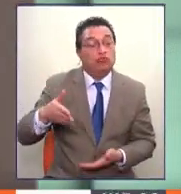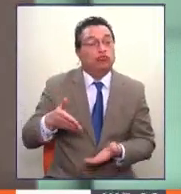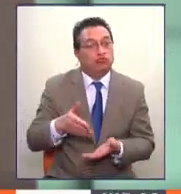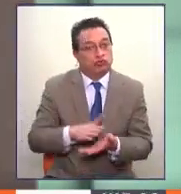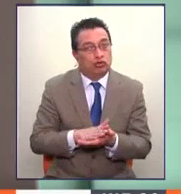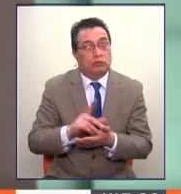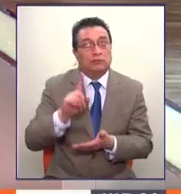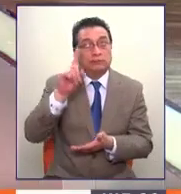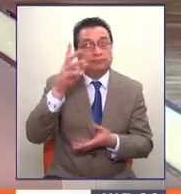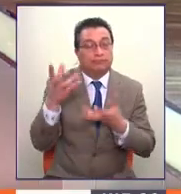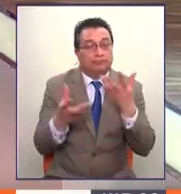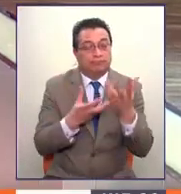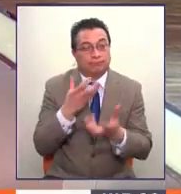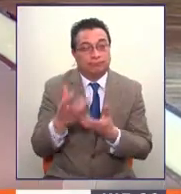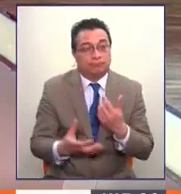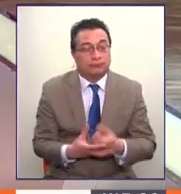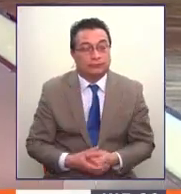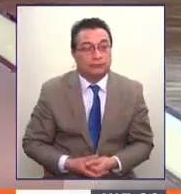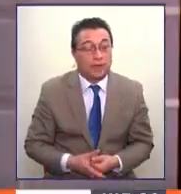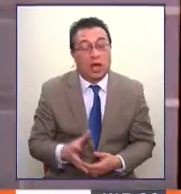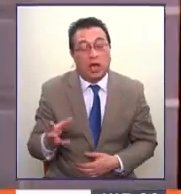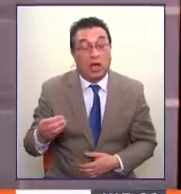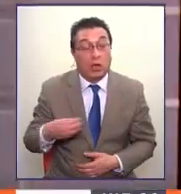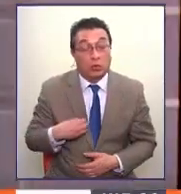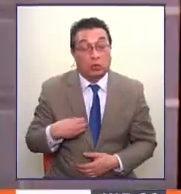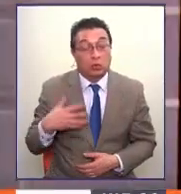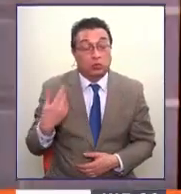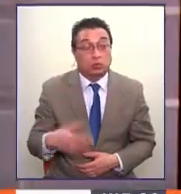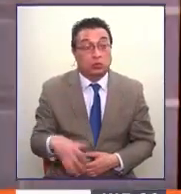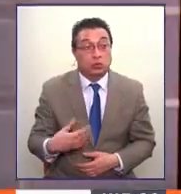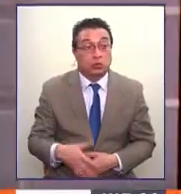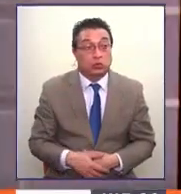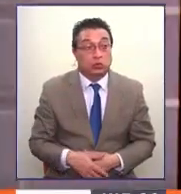por este incendio. Qué dramático, qué tragedia.